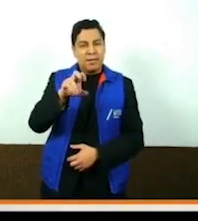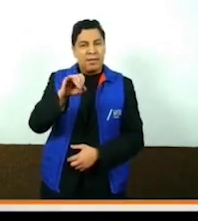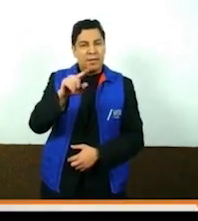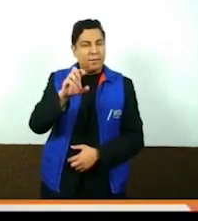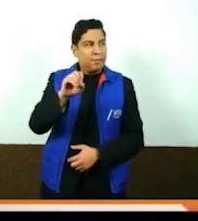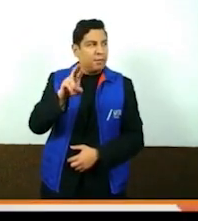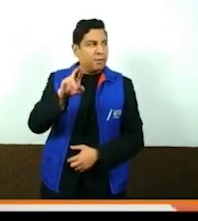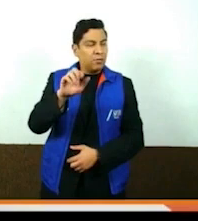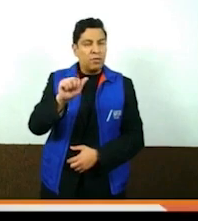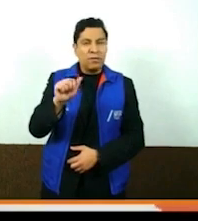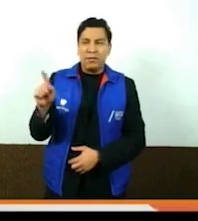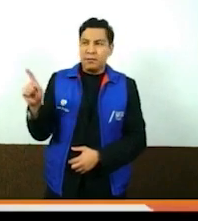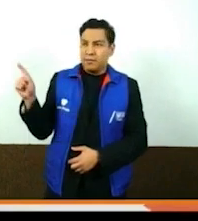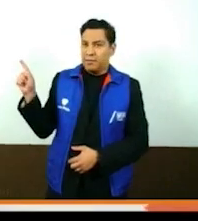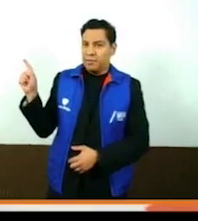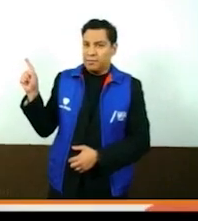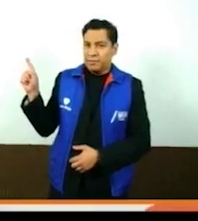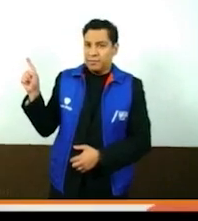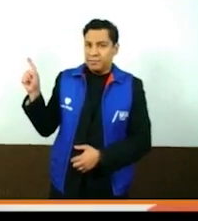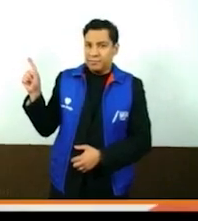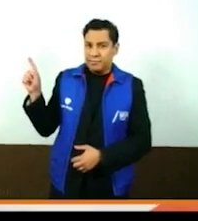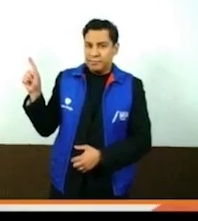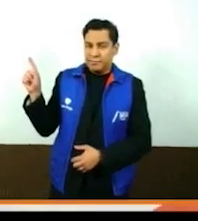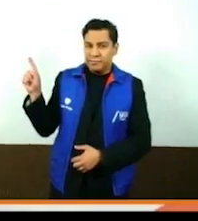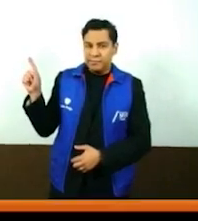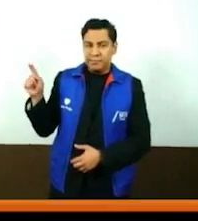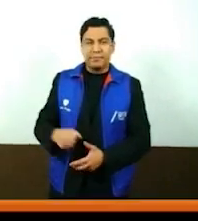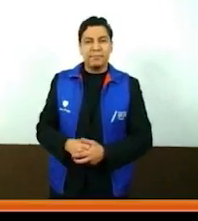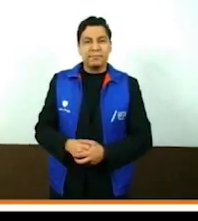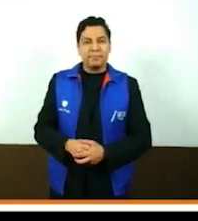Dana Victoria Zapata de la Fuente.